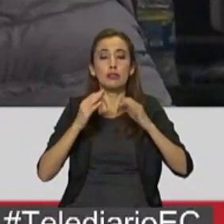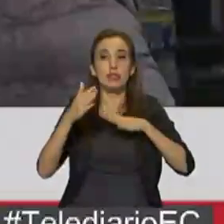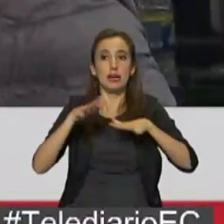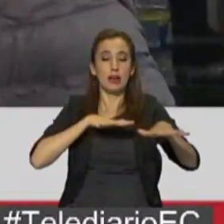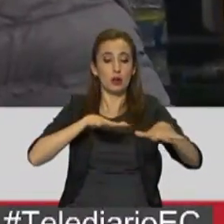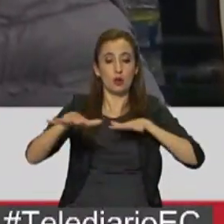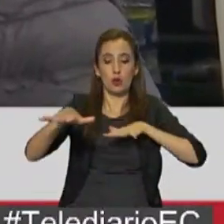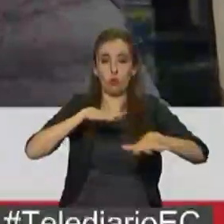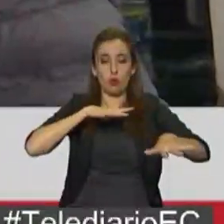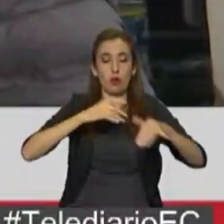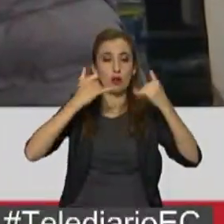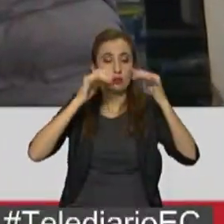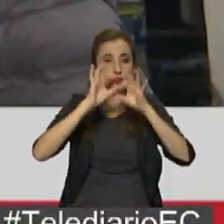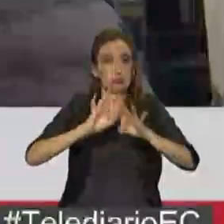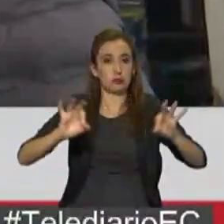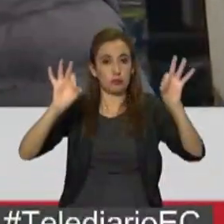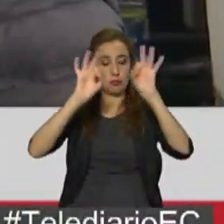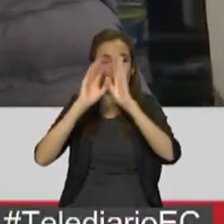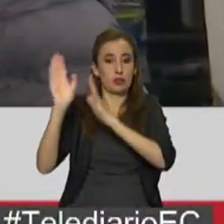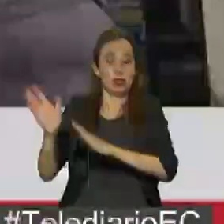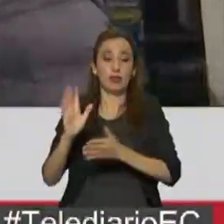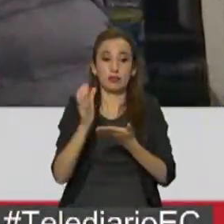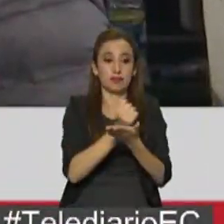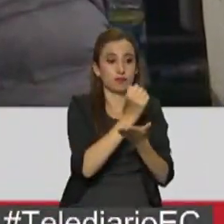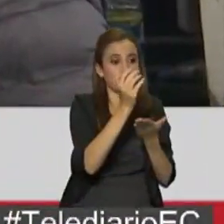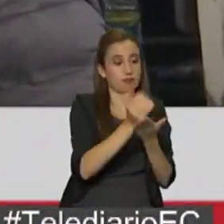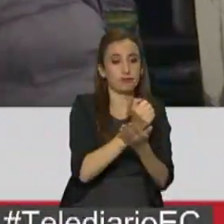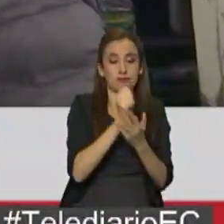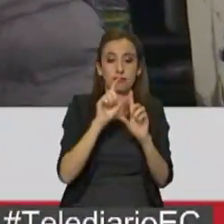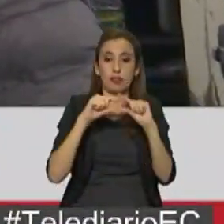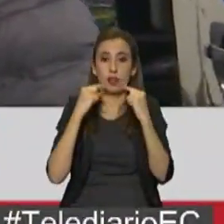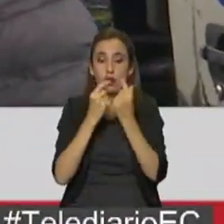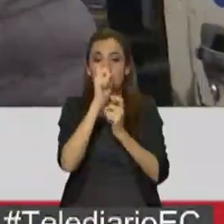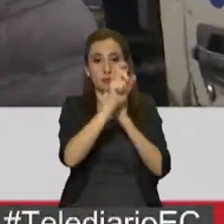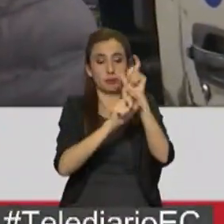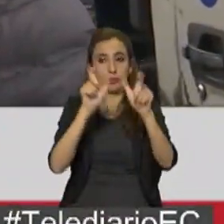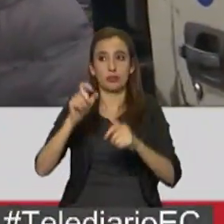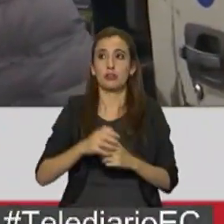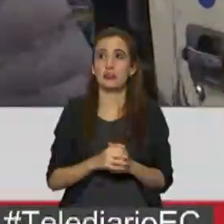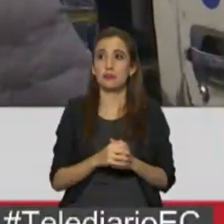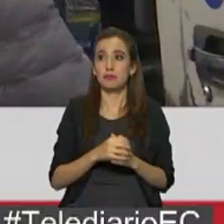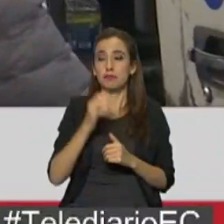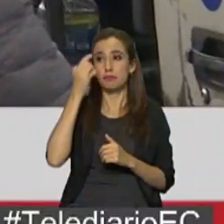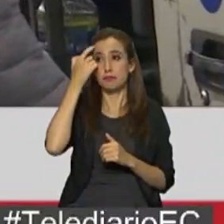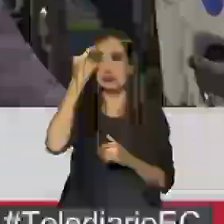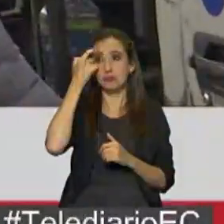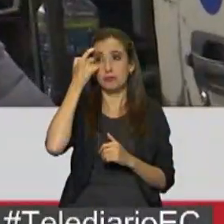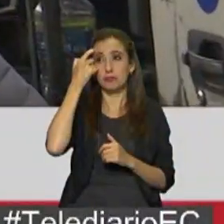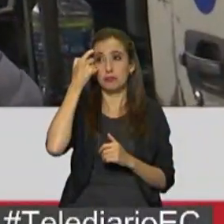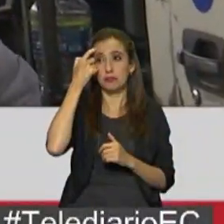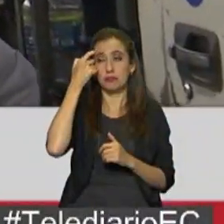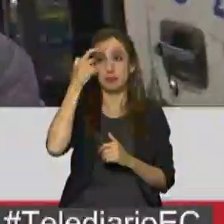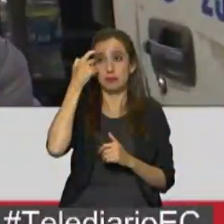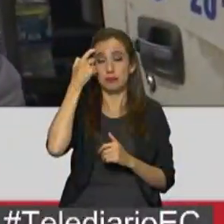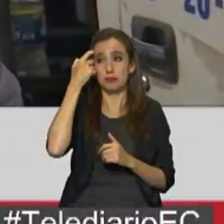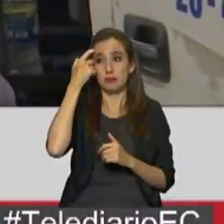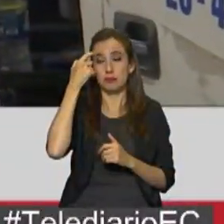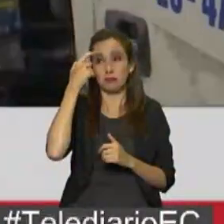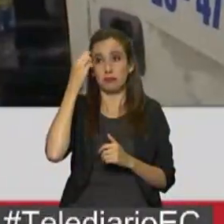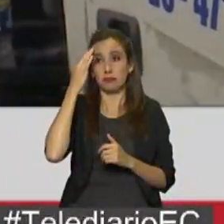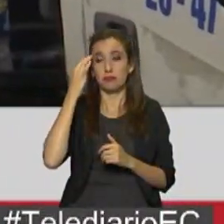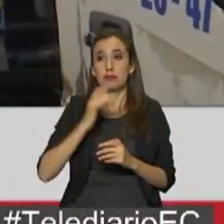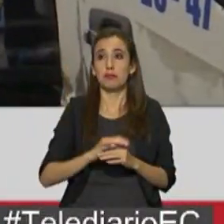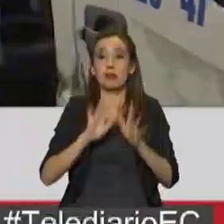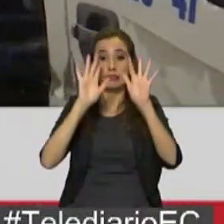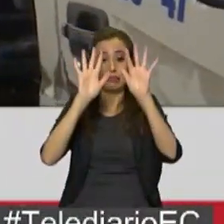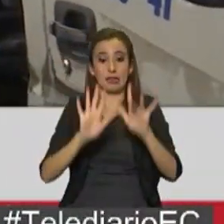acciones puntualmente que se están realizando para recuperar y ayudar a las personas en este lugar francisco de parte de la secretaria de